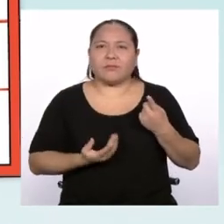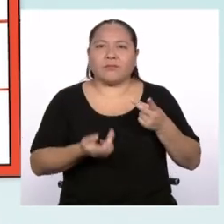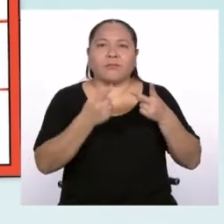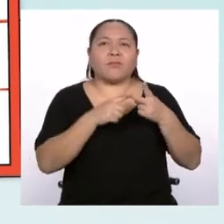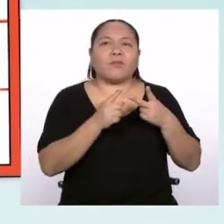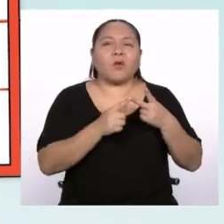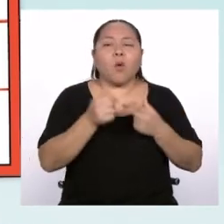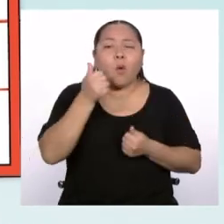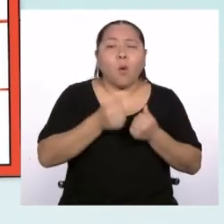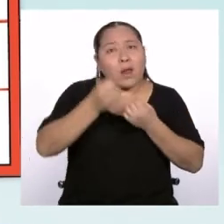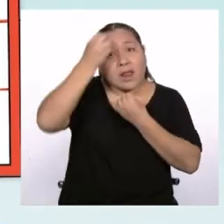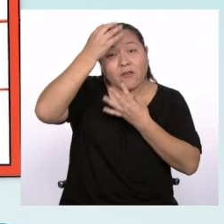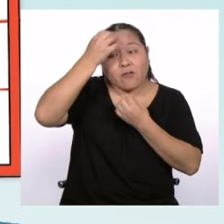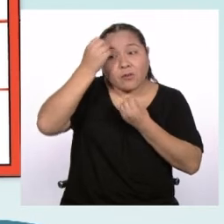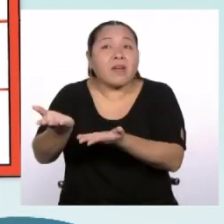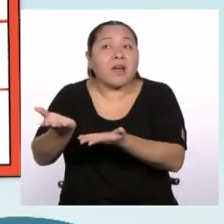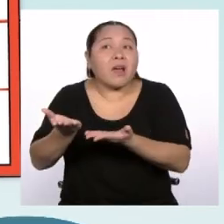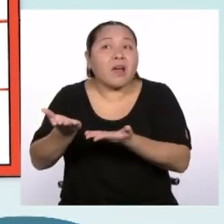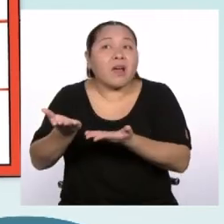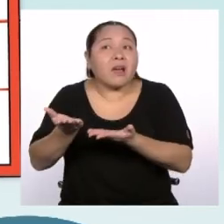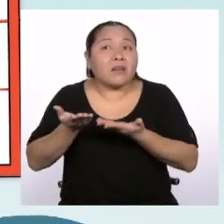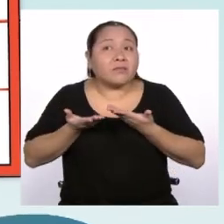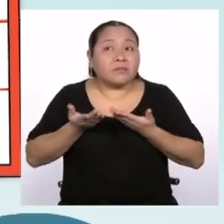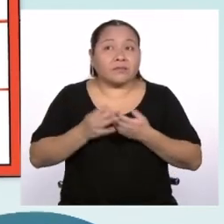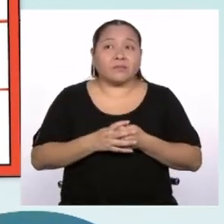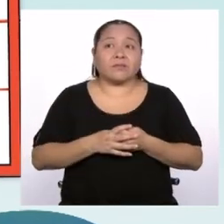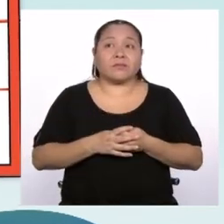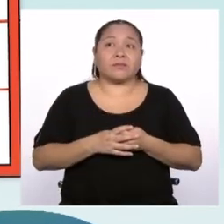¿Qué información me da?